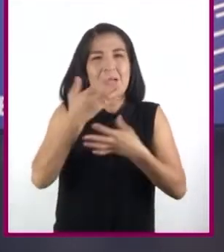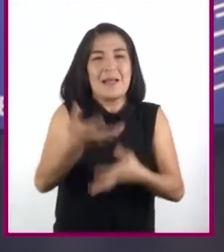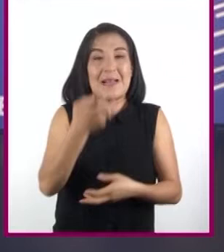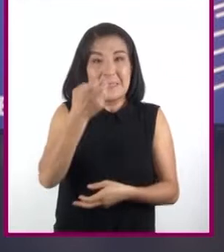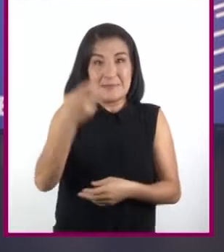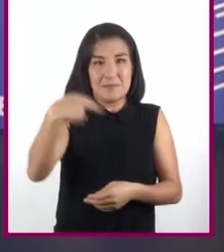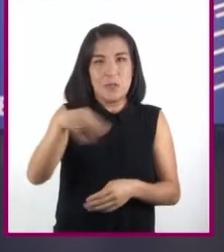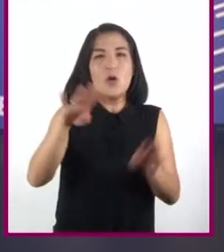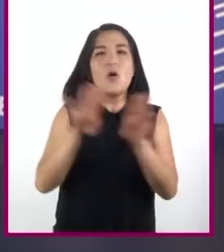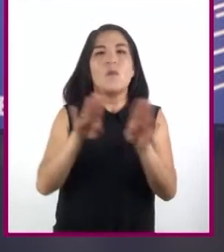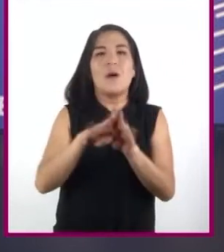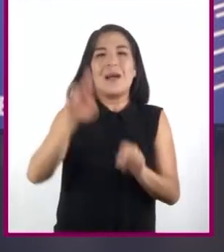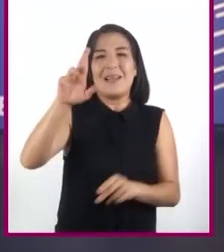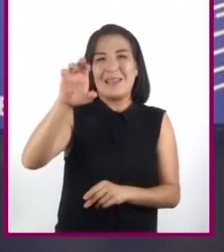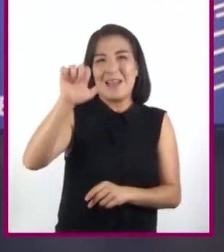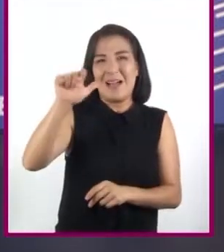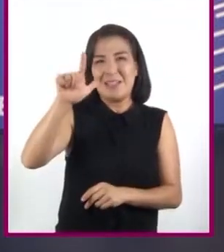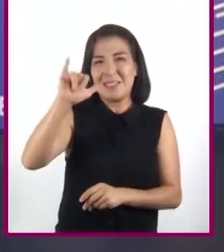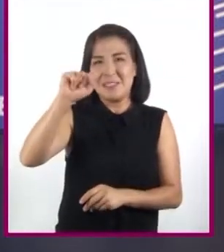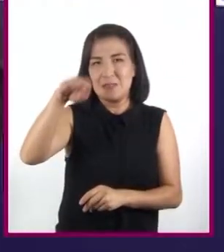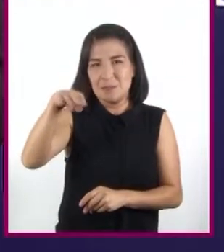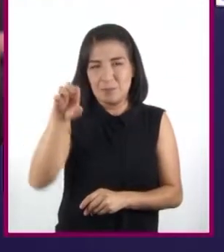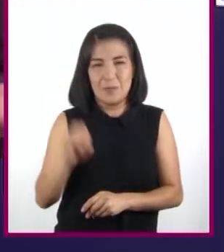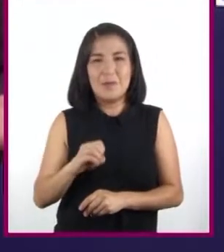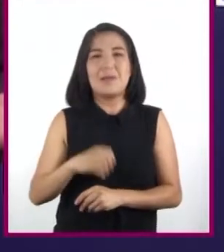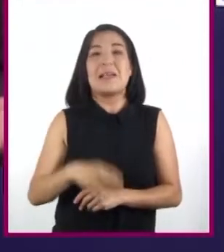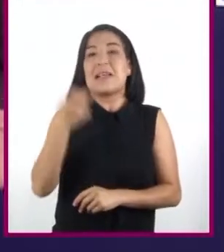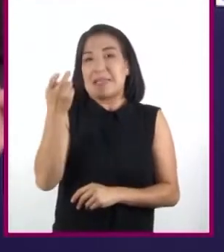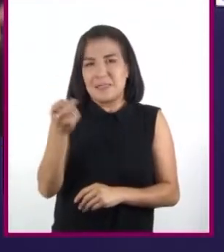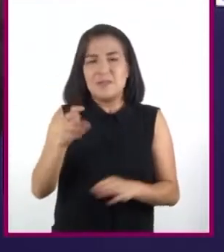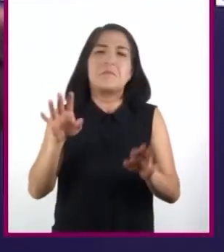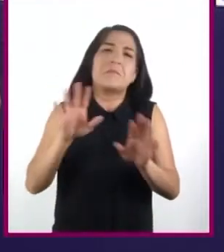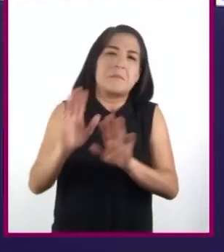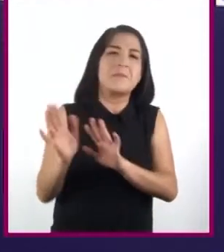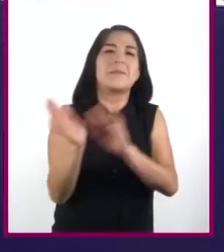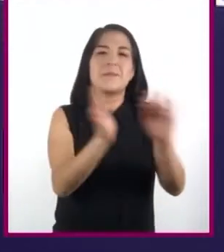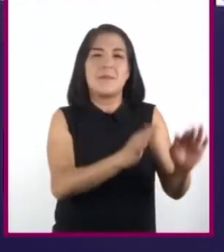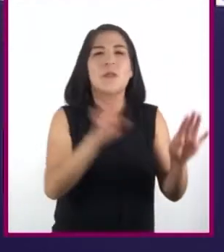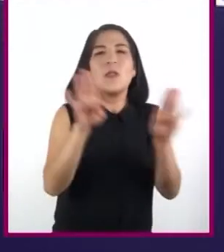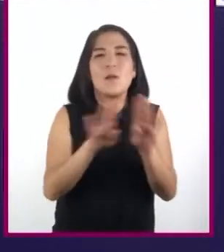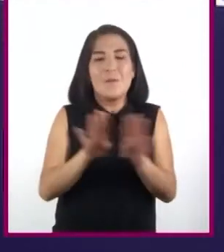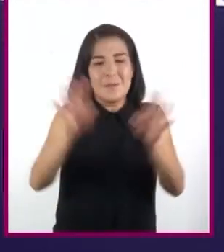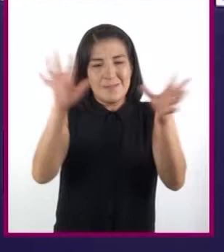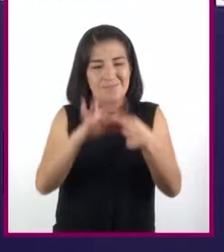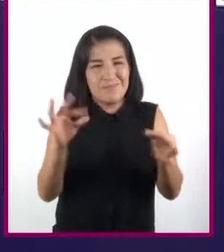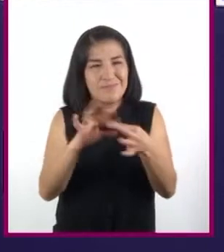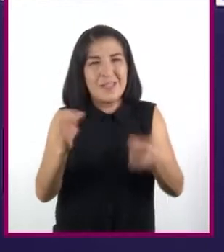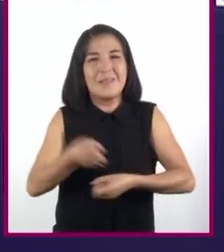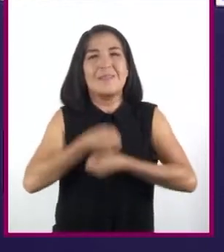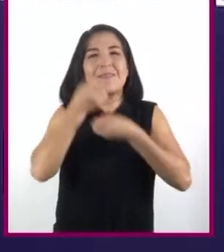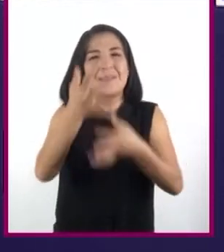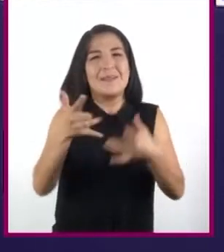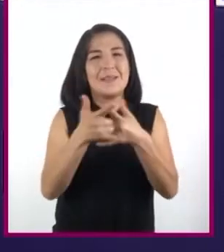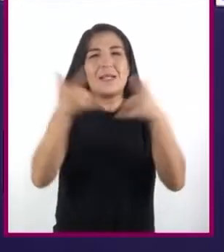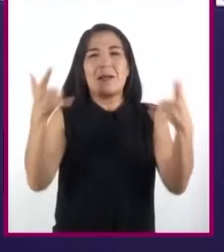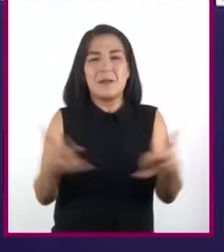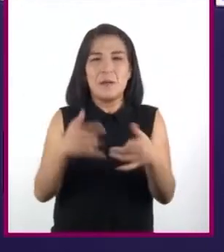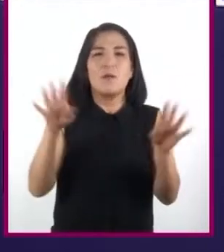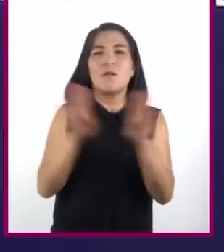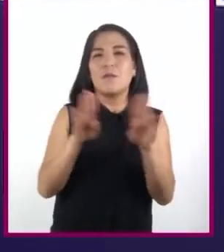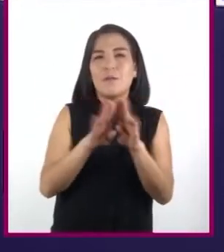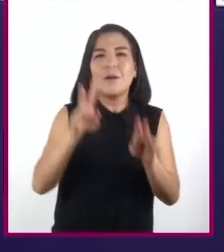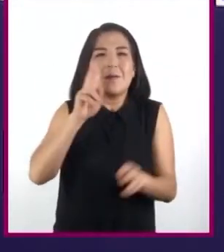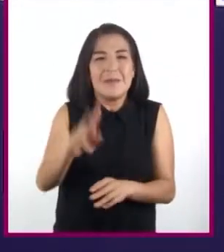conoció como realismo. Sin embargo, esta manera de contar las historias tuvo algunas